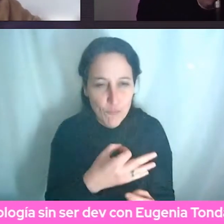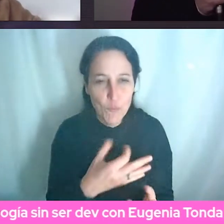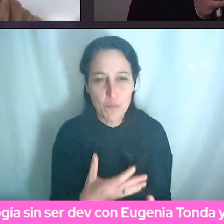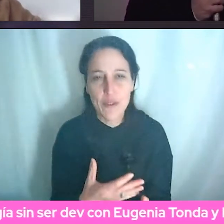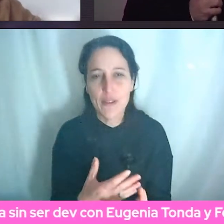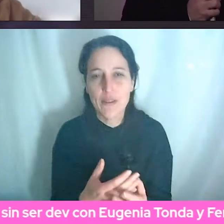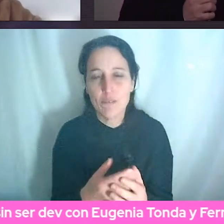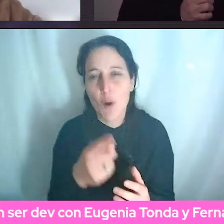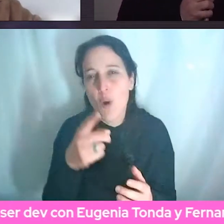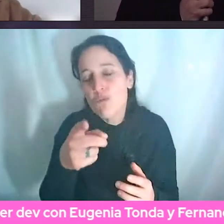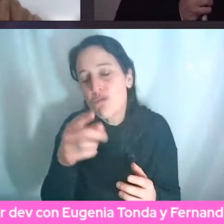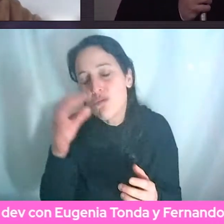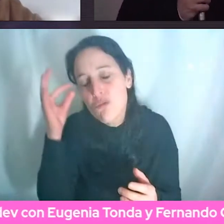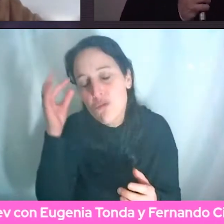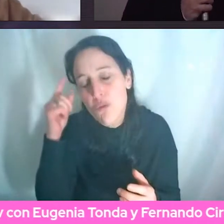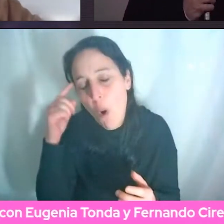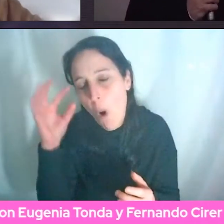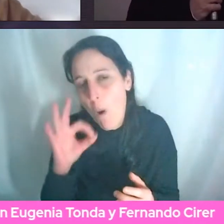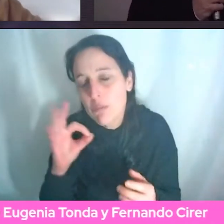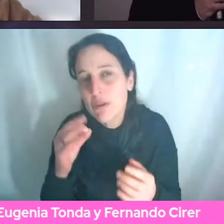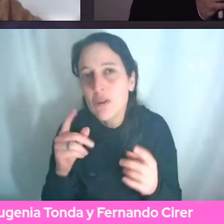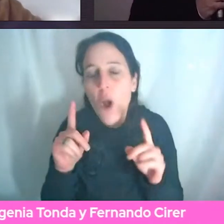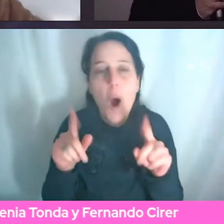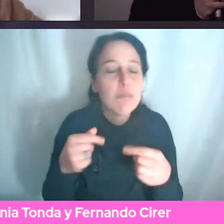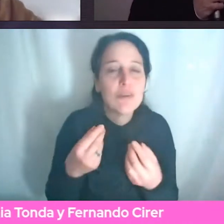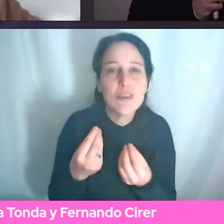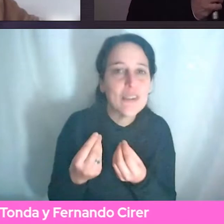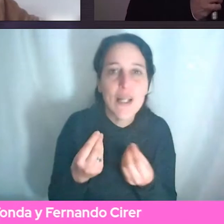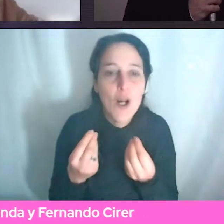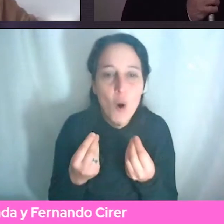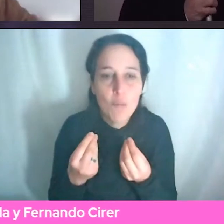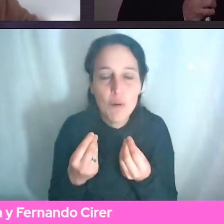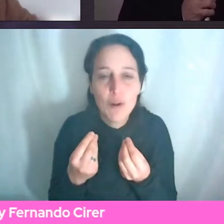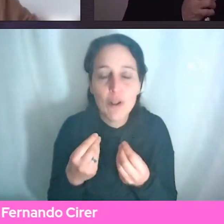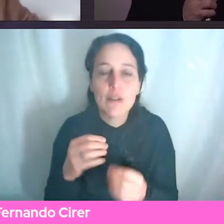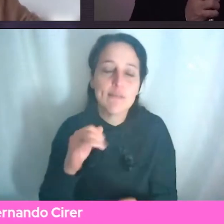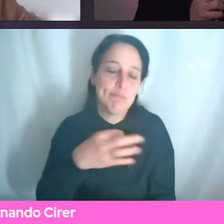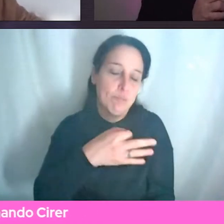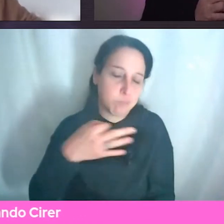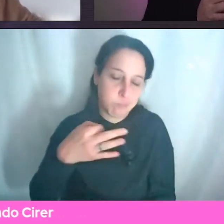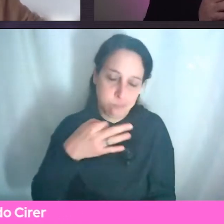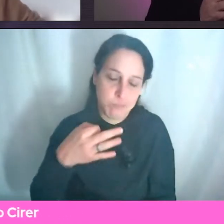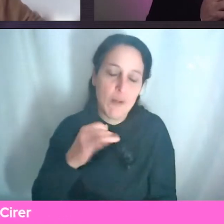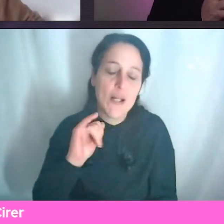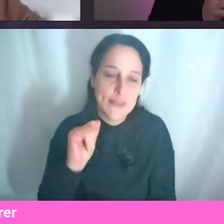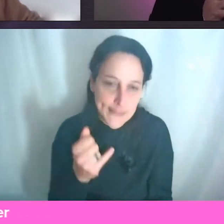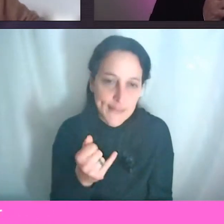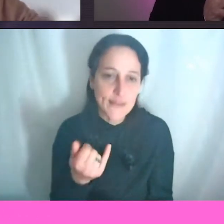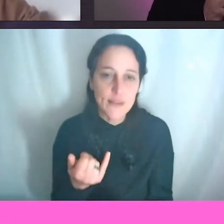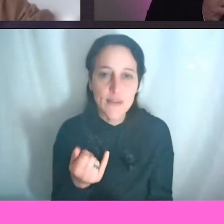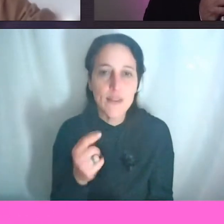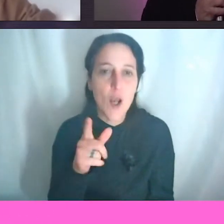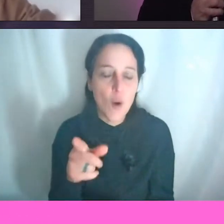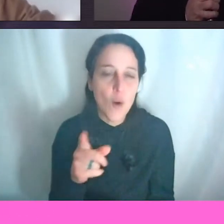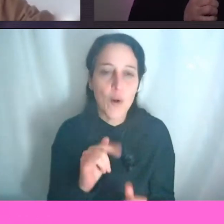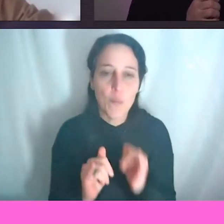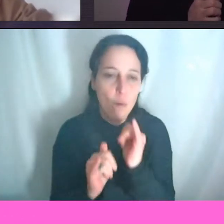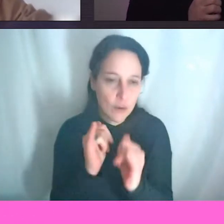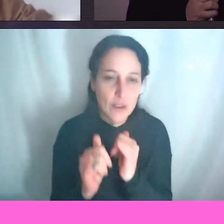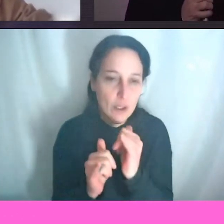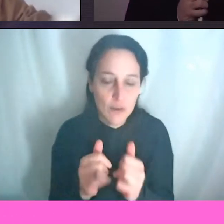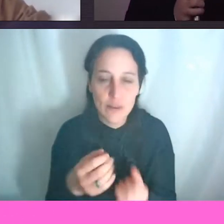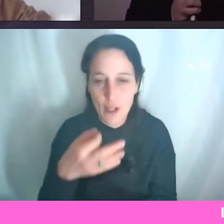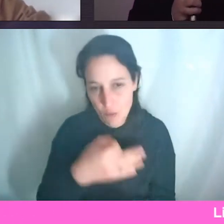tu opinión ahí al respecto. Sí, no, totalmente. De hecho, lo que está diciendo es totalmente acertado. Nuestro equipo,